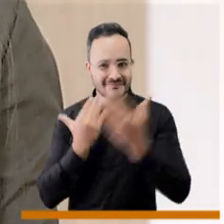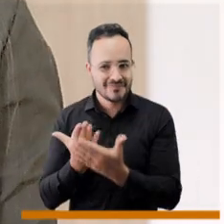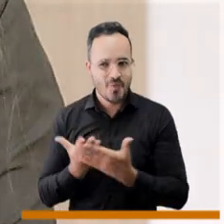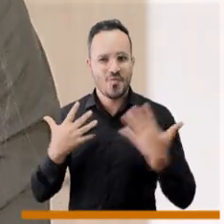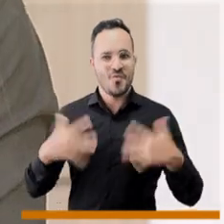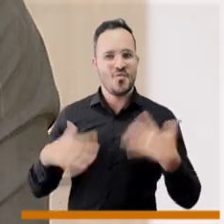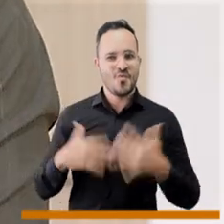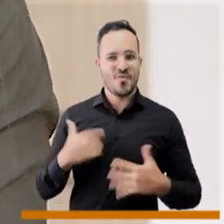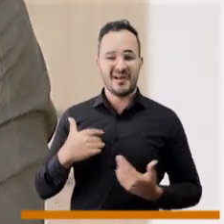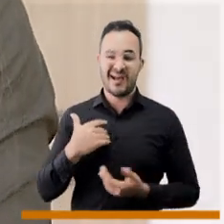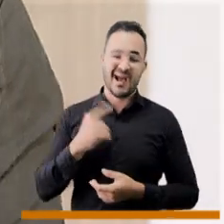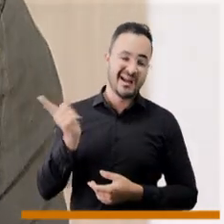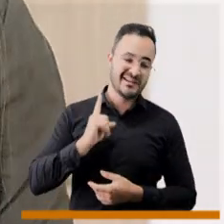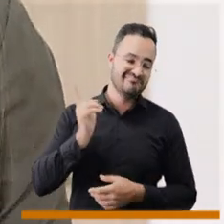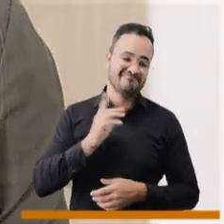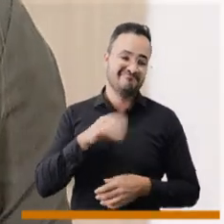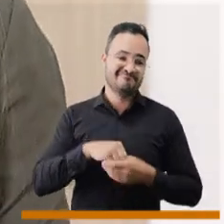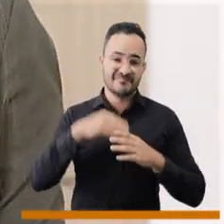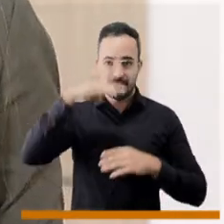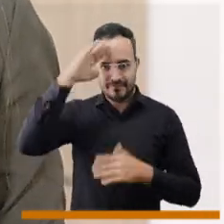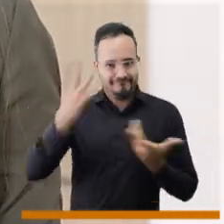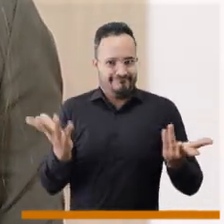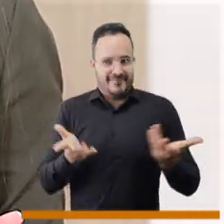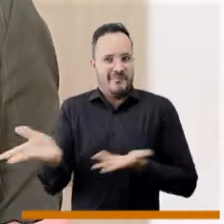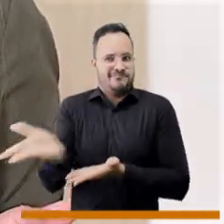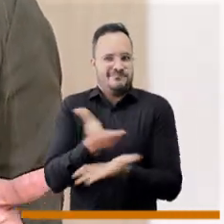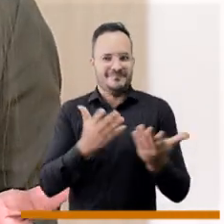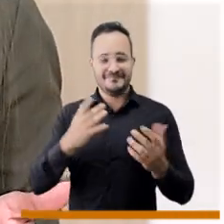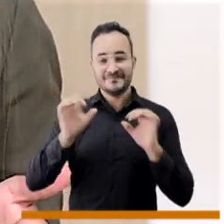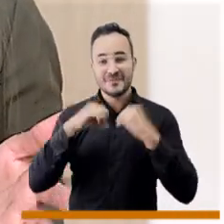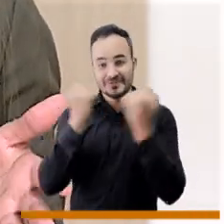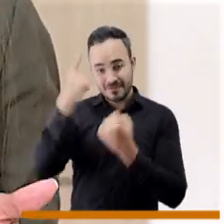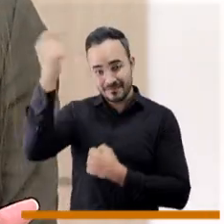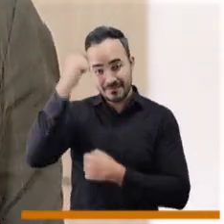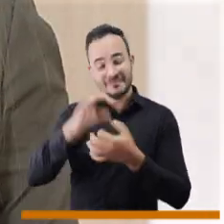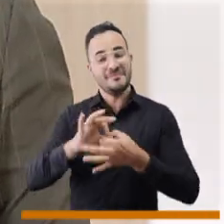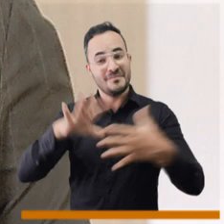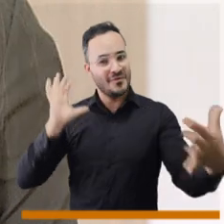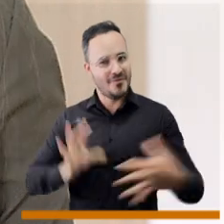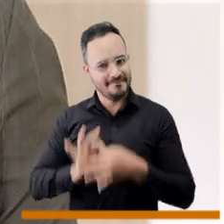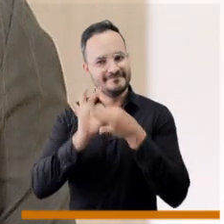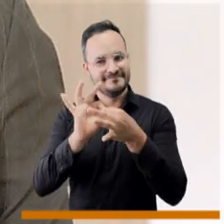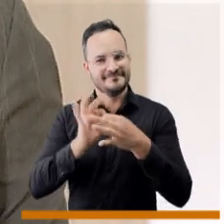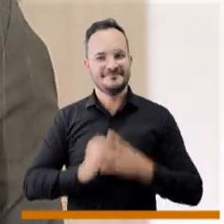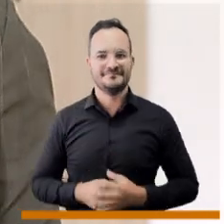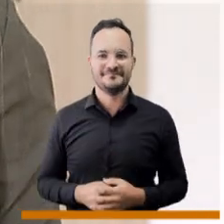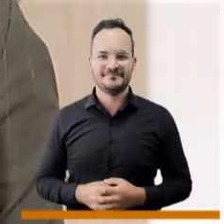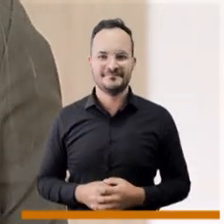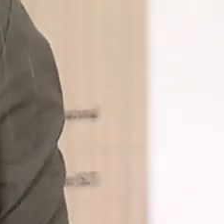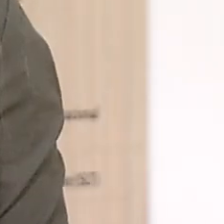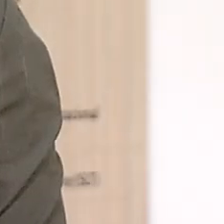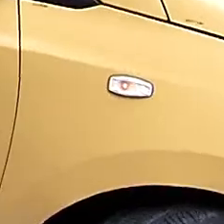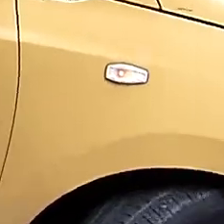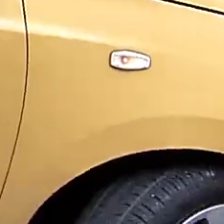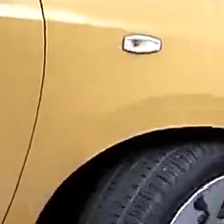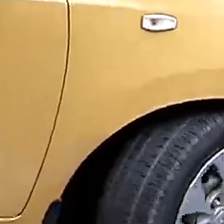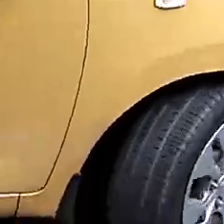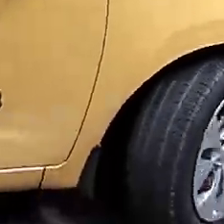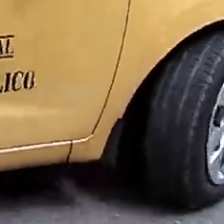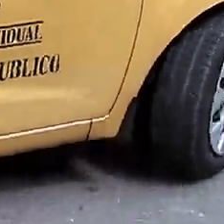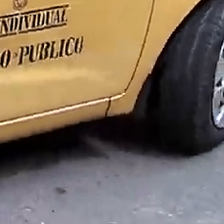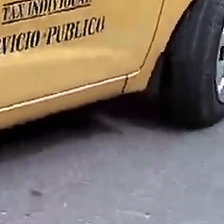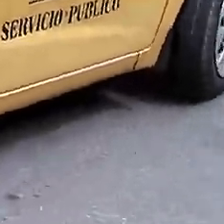hay nuevas alternativas en nuestra ciudad. No hay excusa para no movernos en Medellín, porque el consejo somos tú y yo.